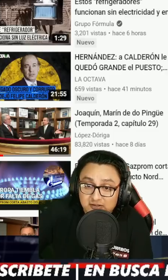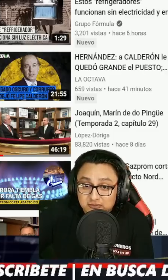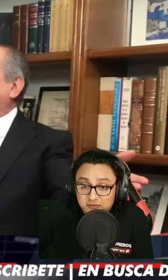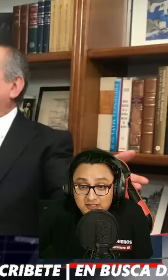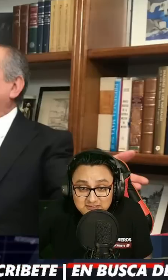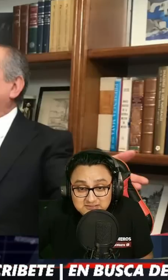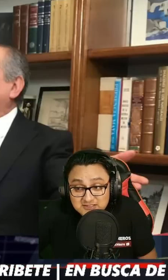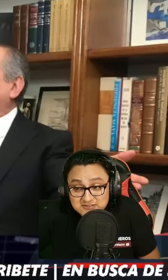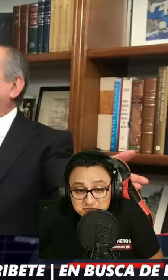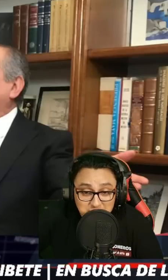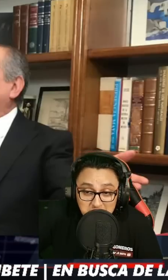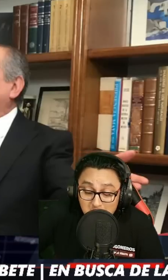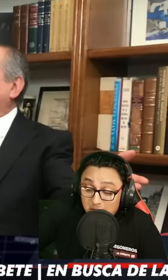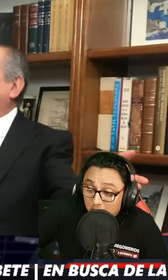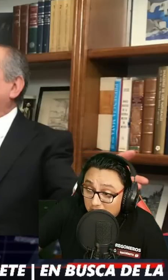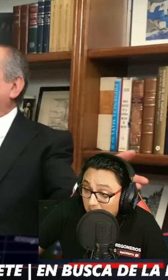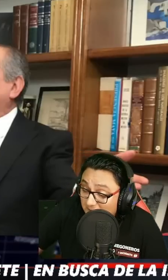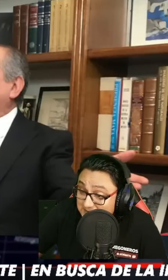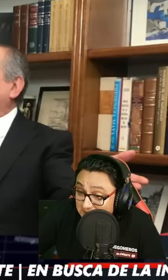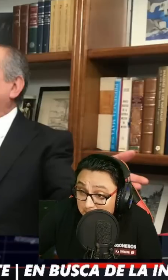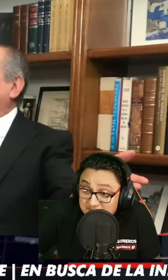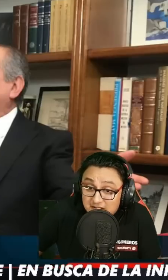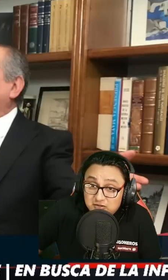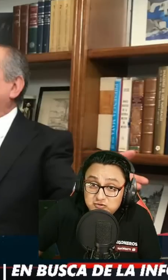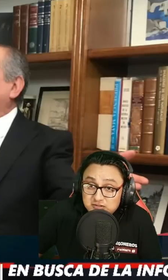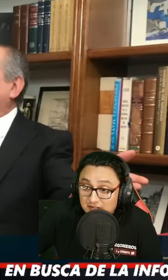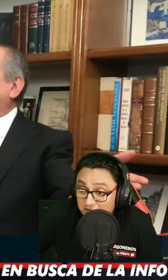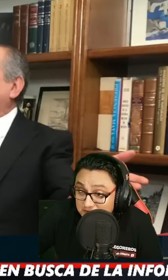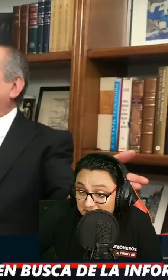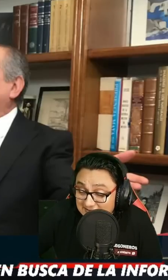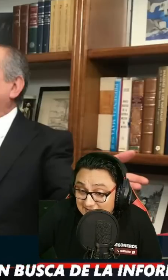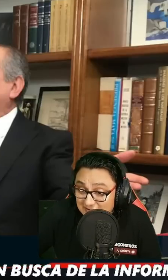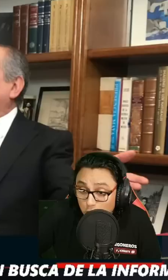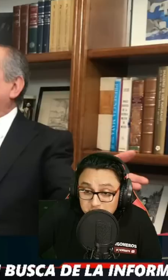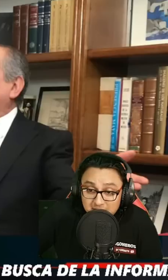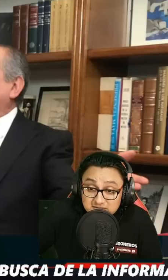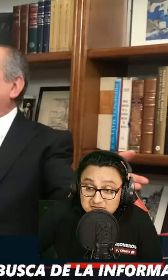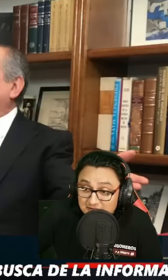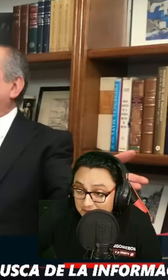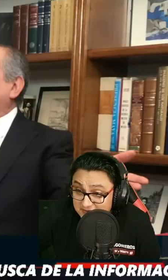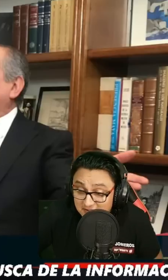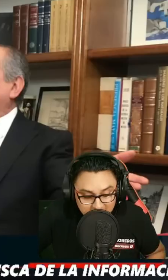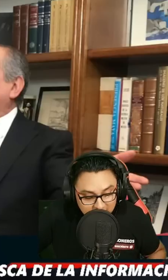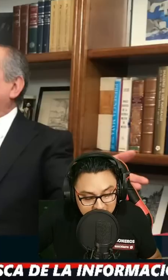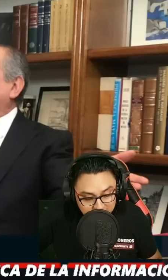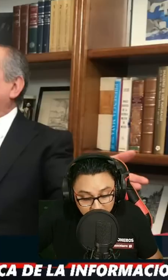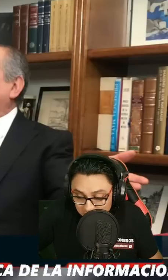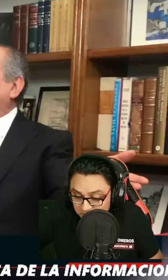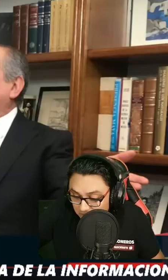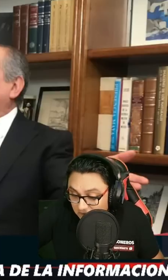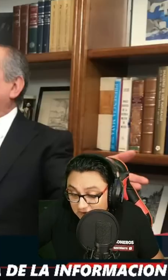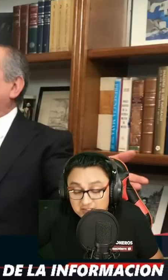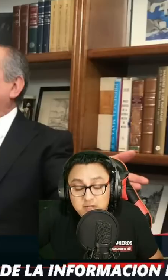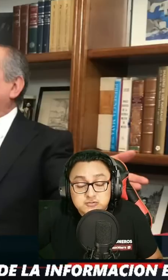lamentable toda esta situación. Pero bueno, así se la pasan ellos queriéndose hacerse los payasos a través de este